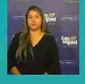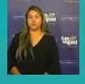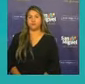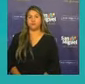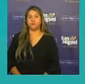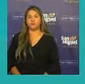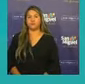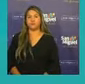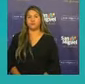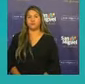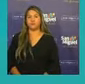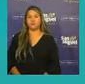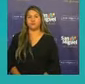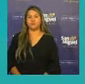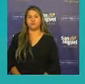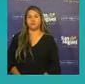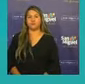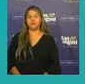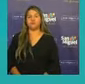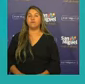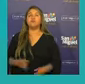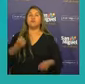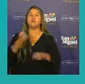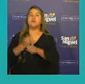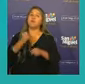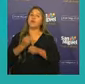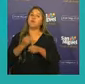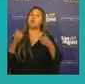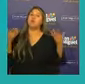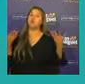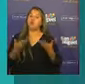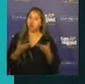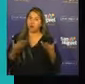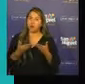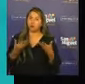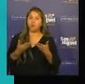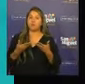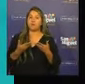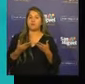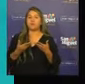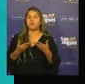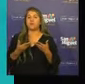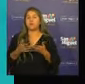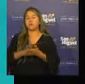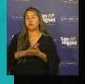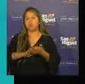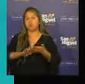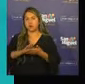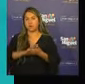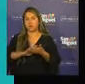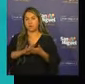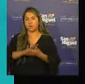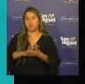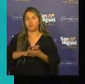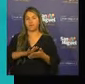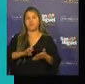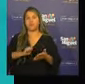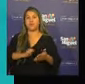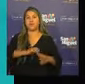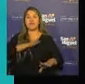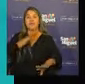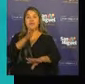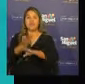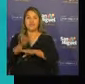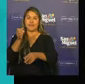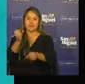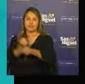Con respecto a cómo trabajamos, porque aquí no solo tiene que ver con algo punitivo, con ir a trabajar y